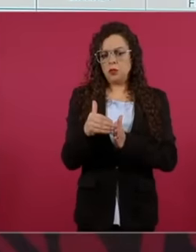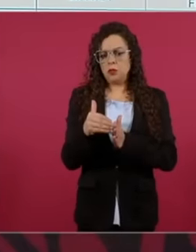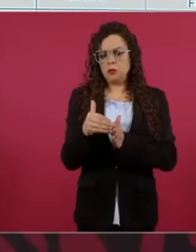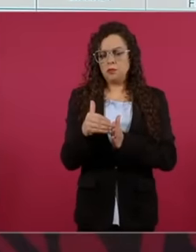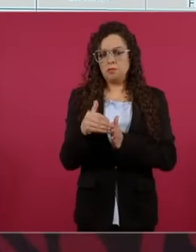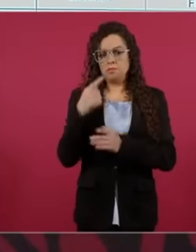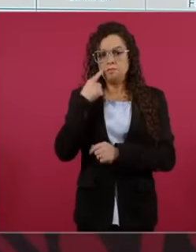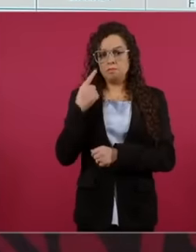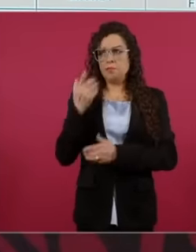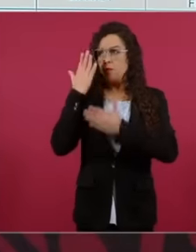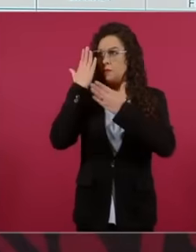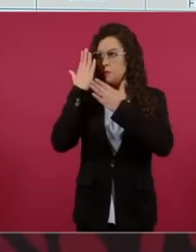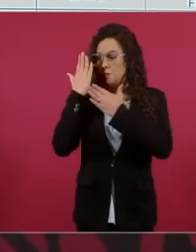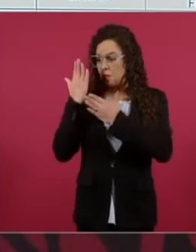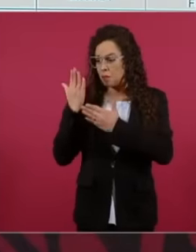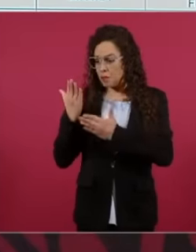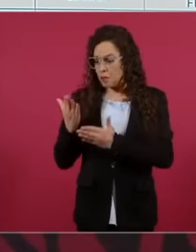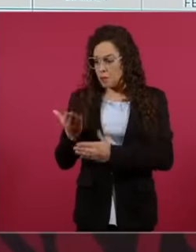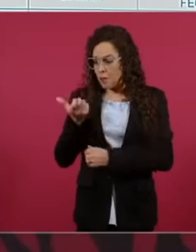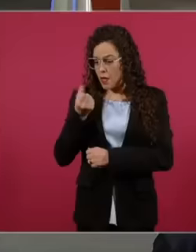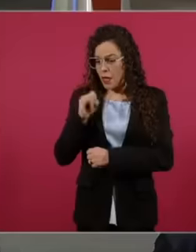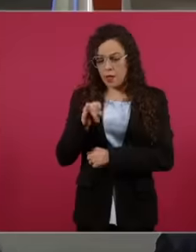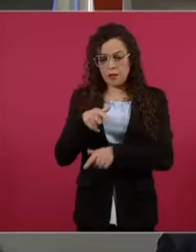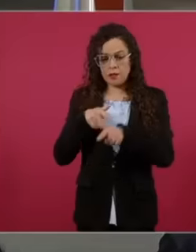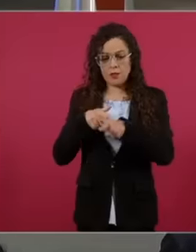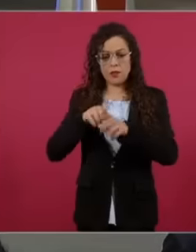5.460. Y así, en total,